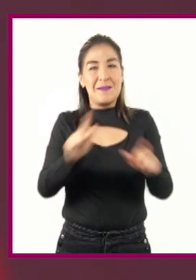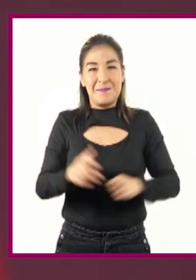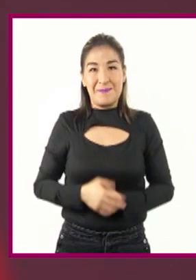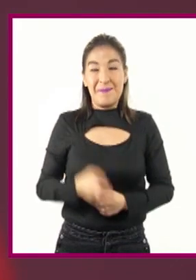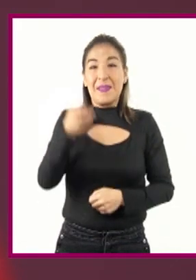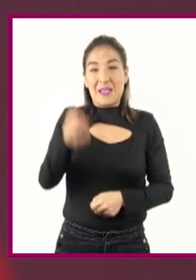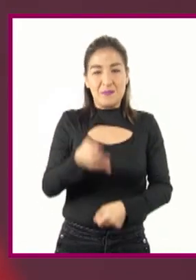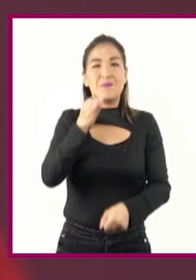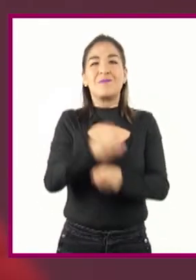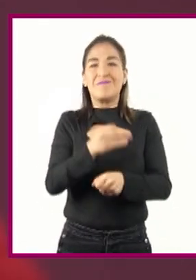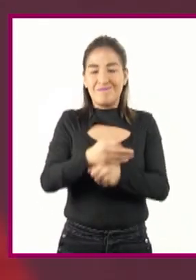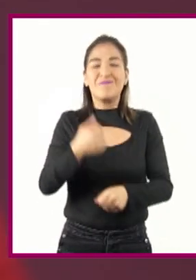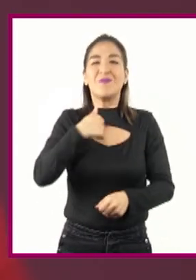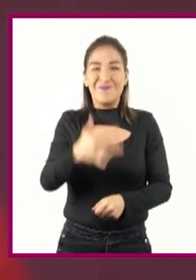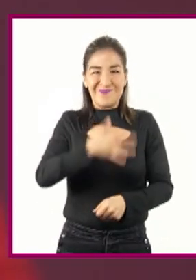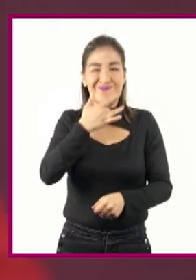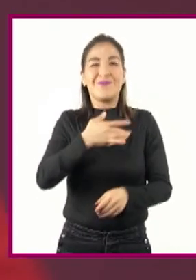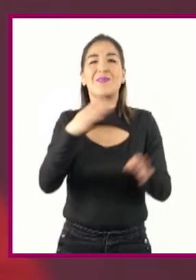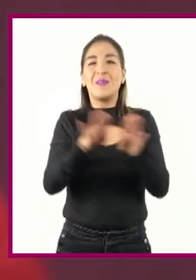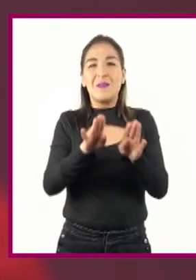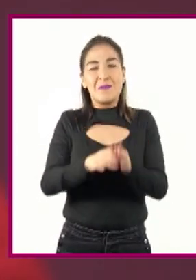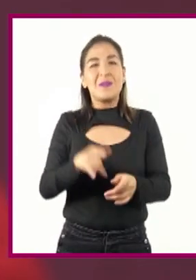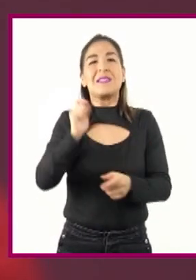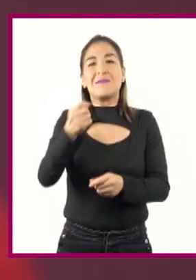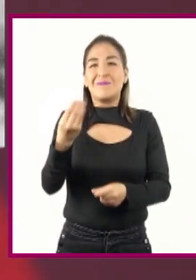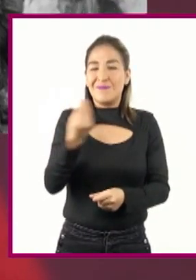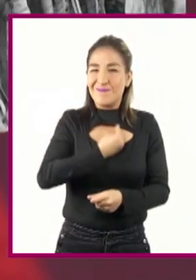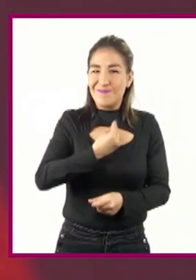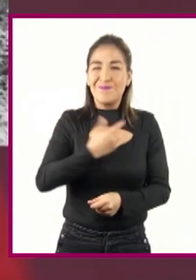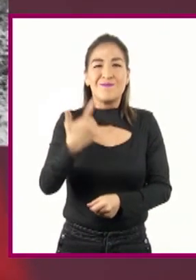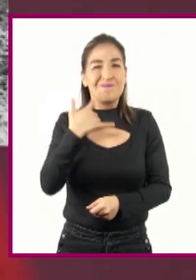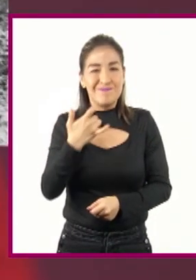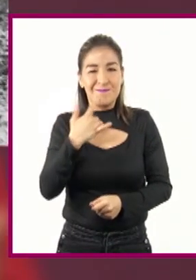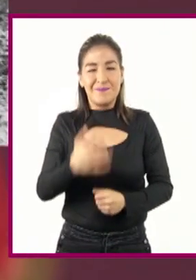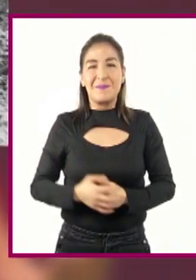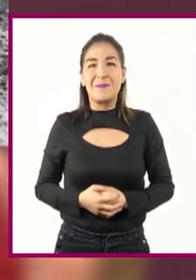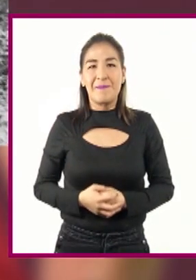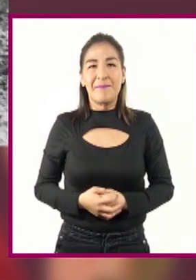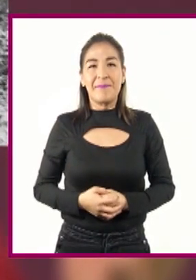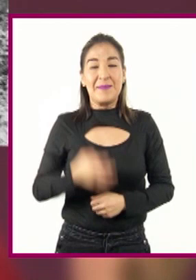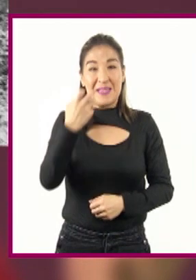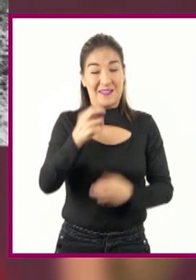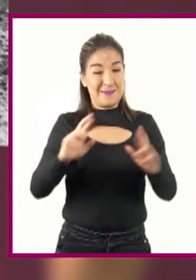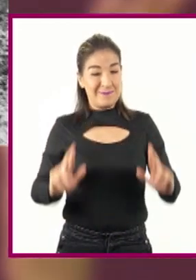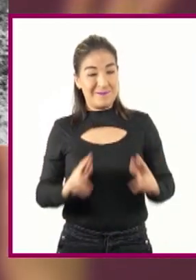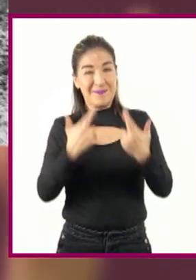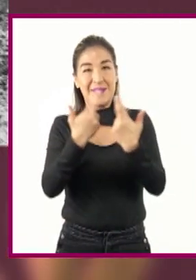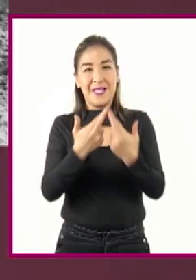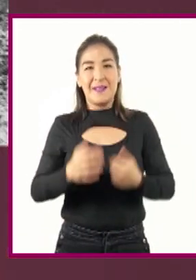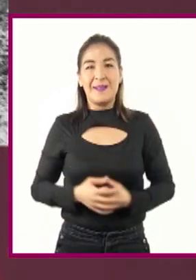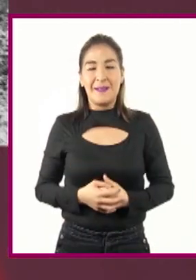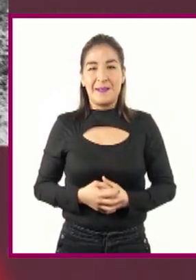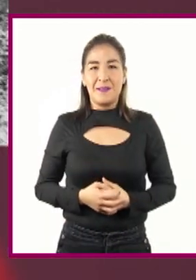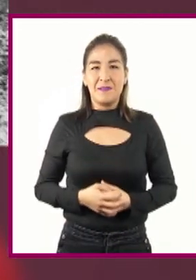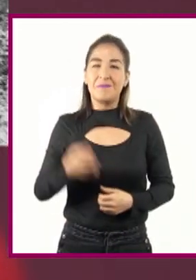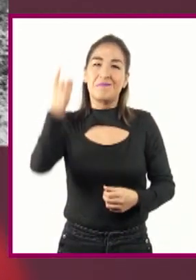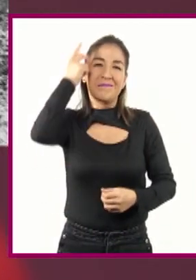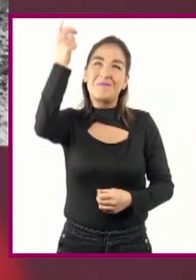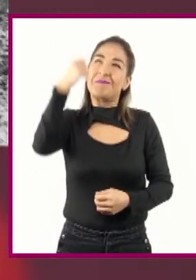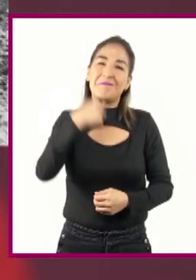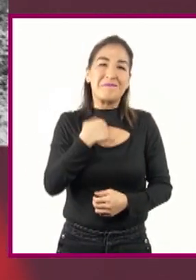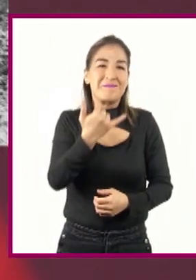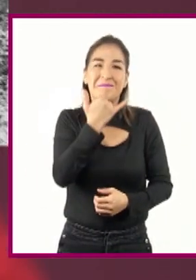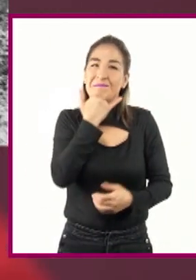lo único que me mantiene y me da fuerzas para aguantarlo. En cuanto a la religión, que Dios me